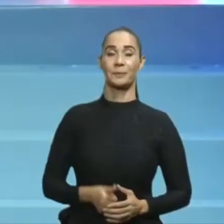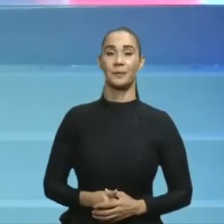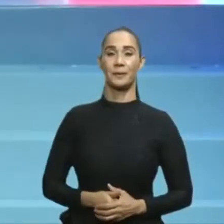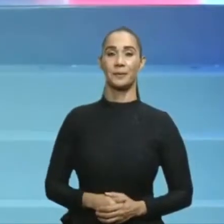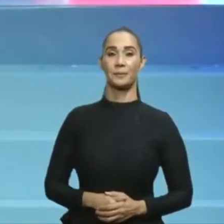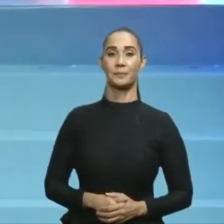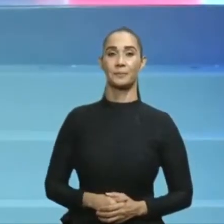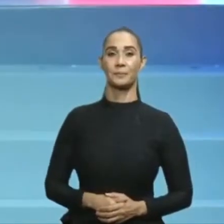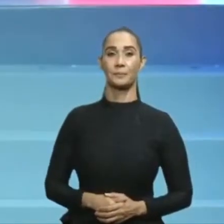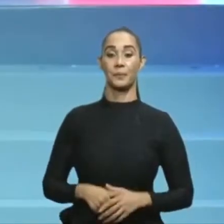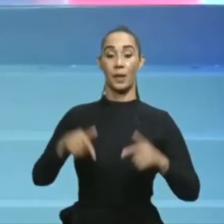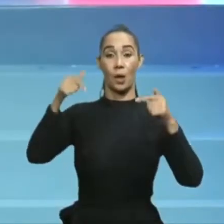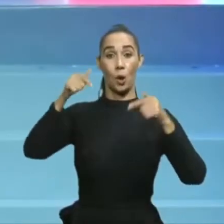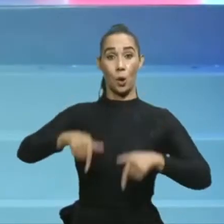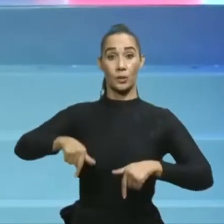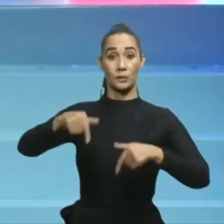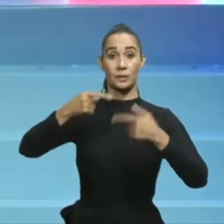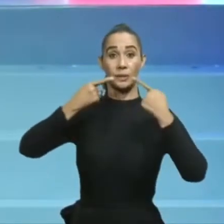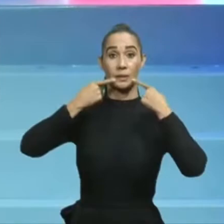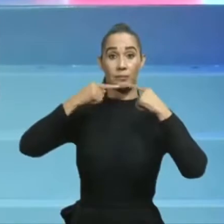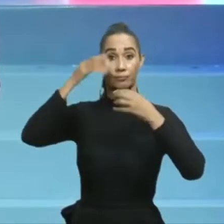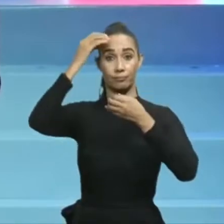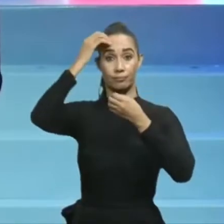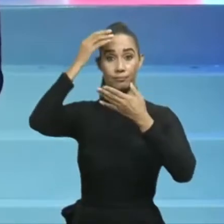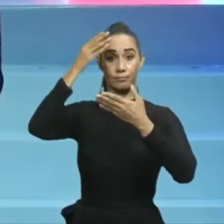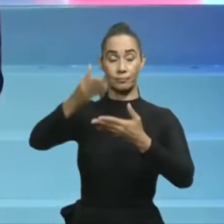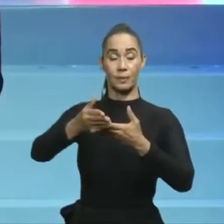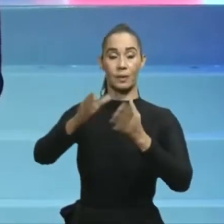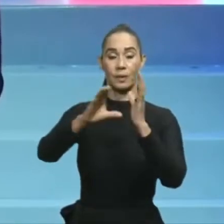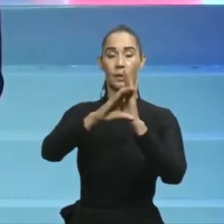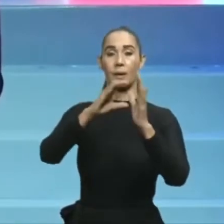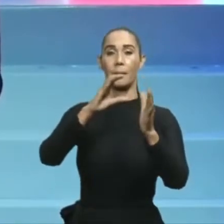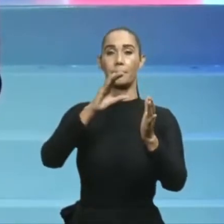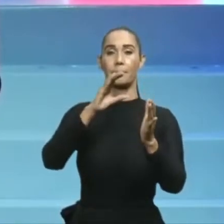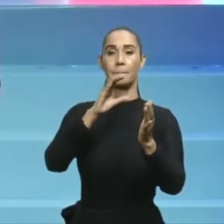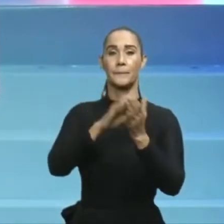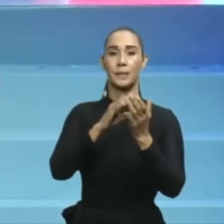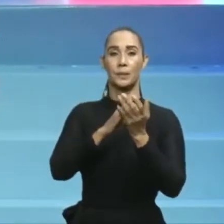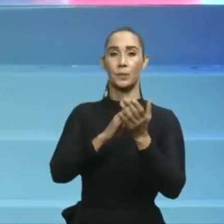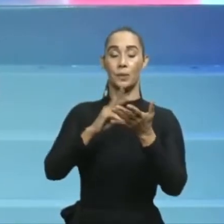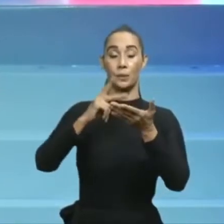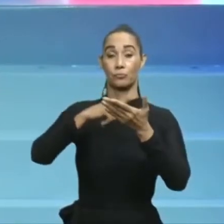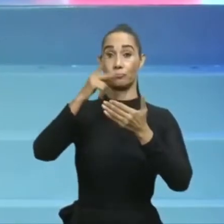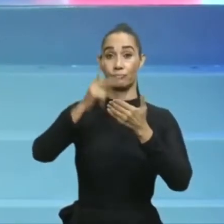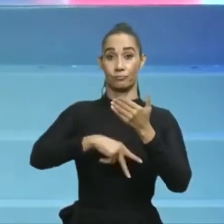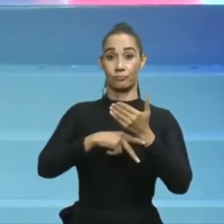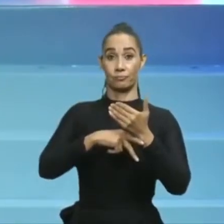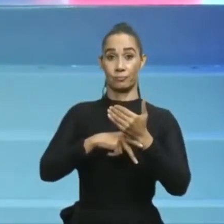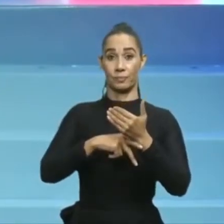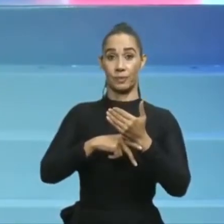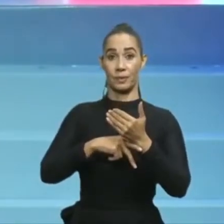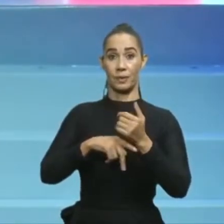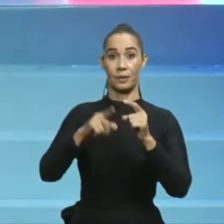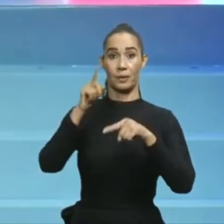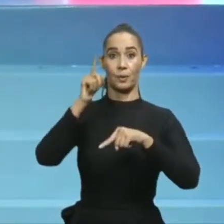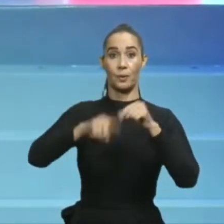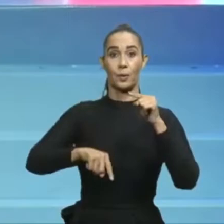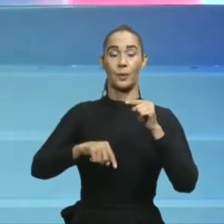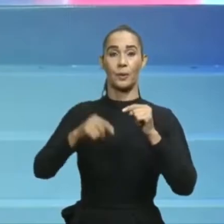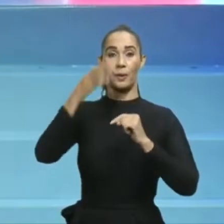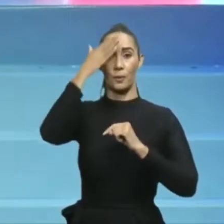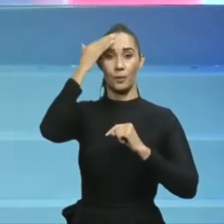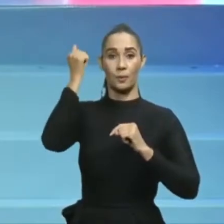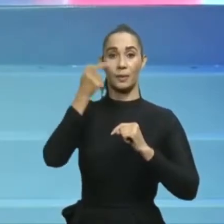en esta rendición de cuentas en el capítulo de las inversiones y los programas no puedo dejar de referirme a